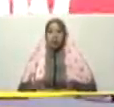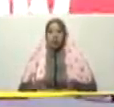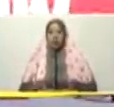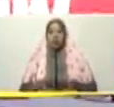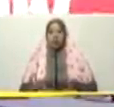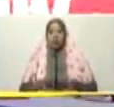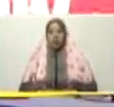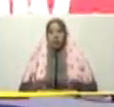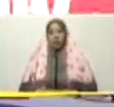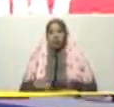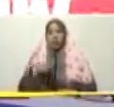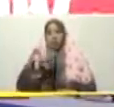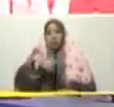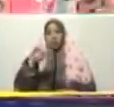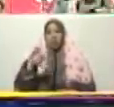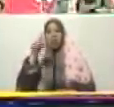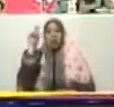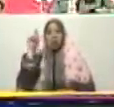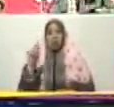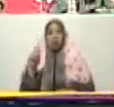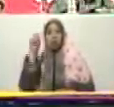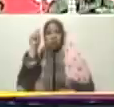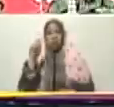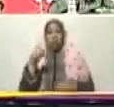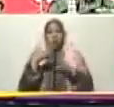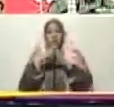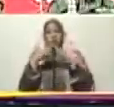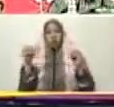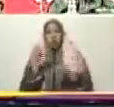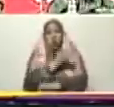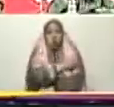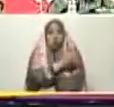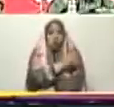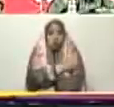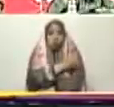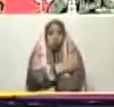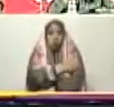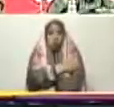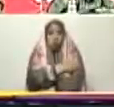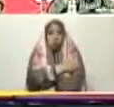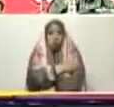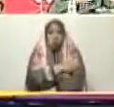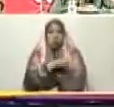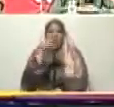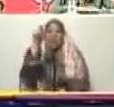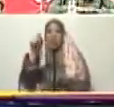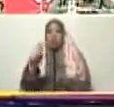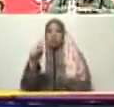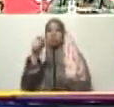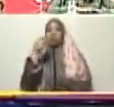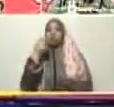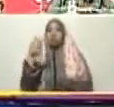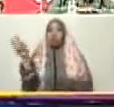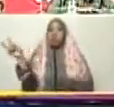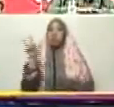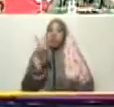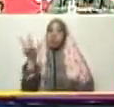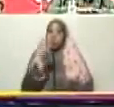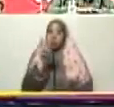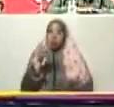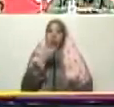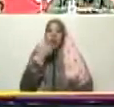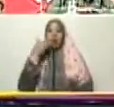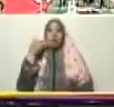rodríguez diputado toda la oposición estándar digas porque venezuela está